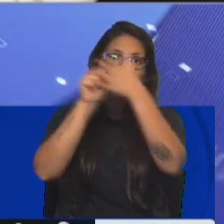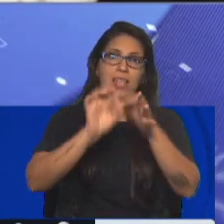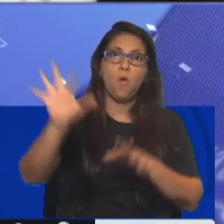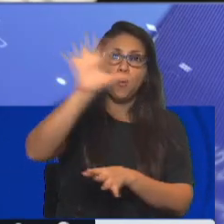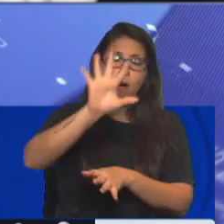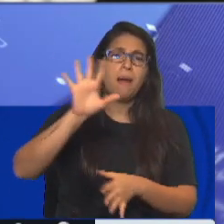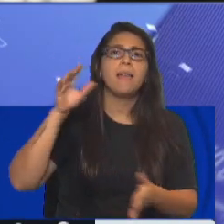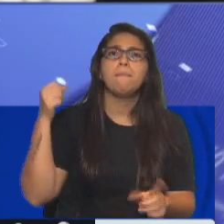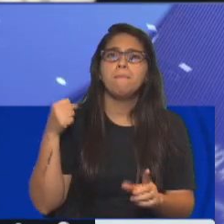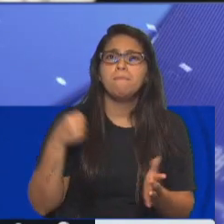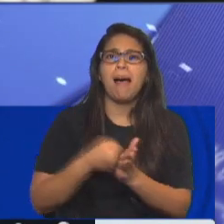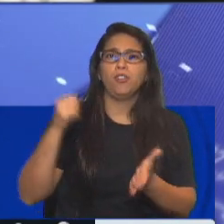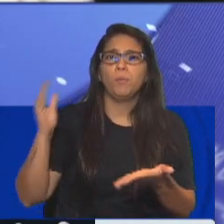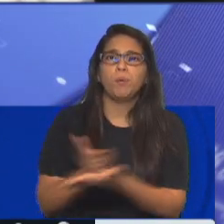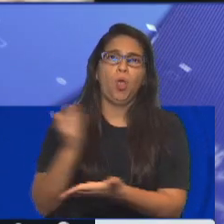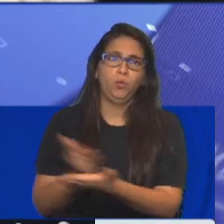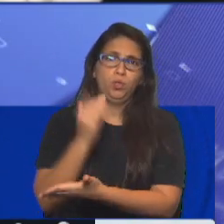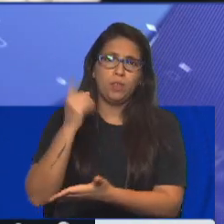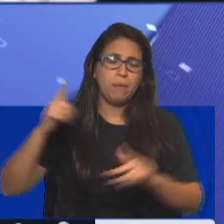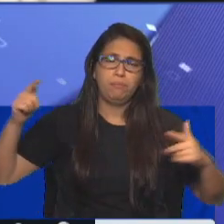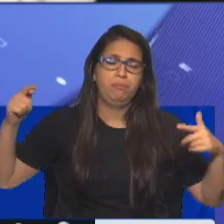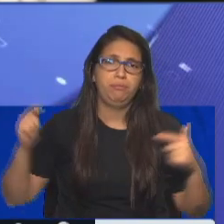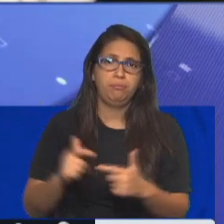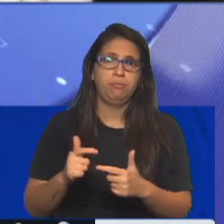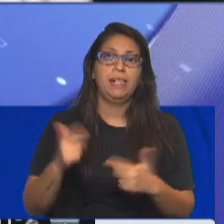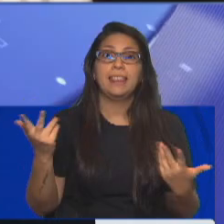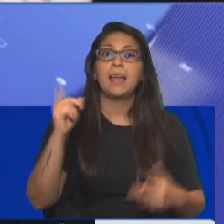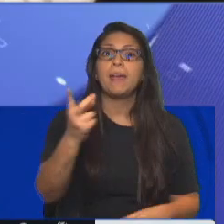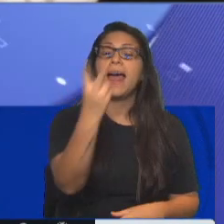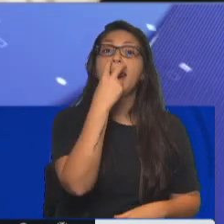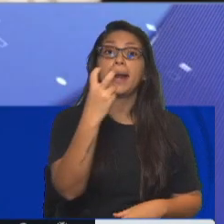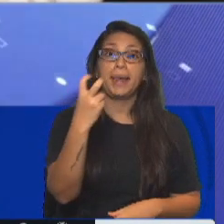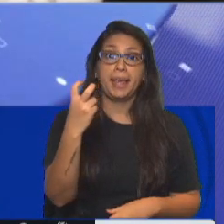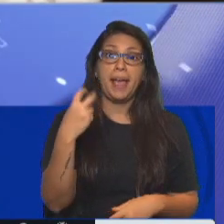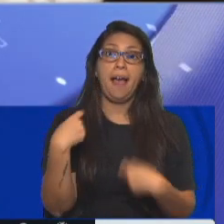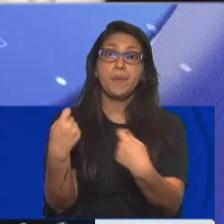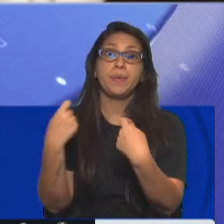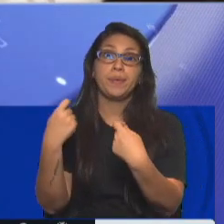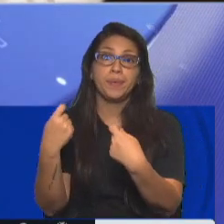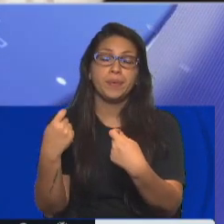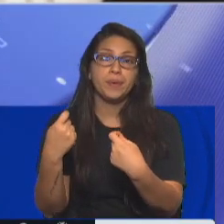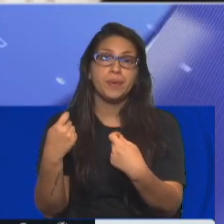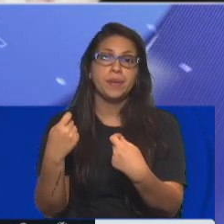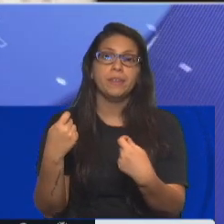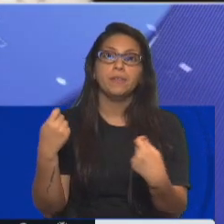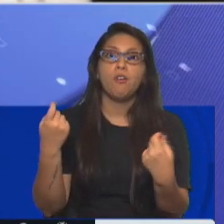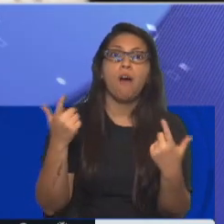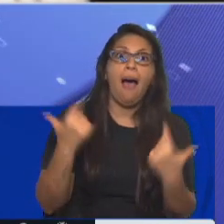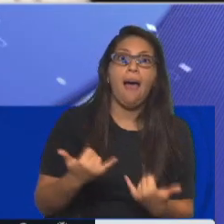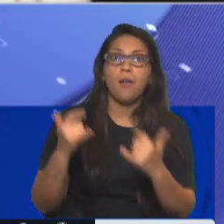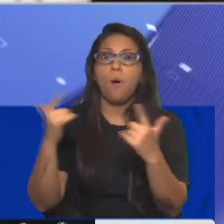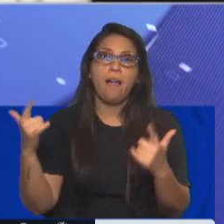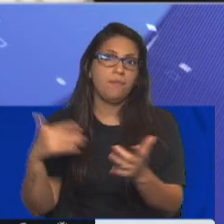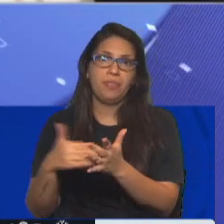producción, principalmente, y al abastecimiento energético. Y por otro lado, la competencia económica